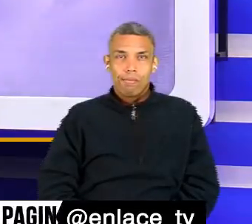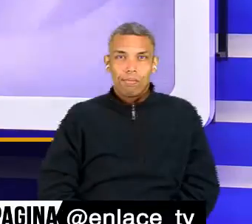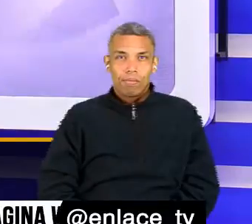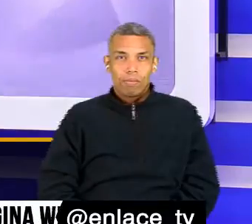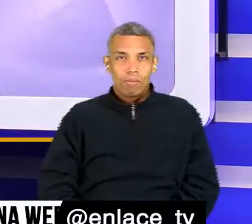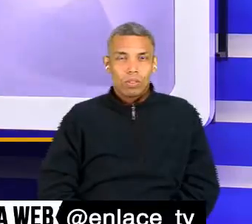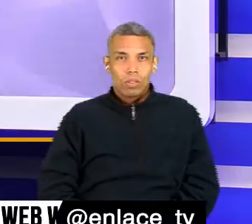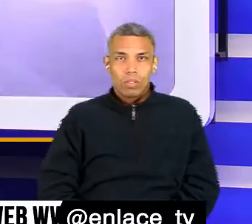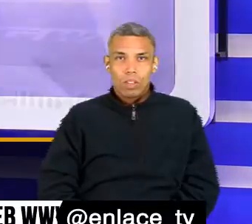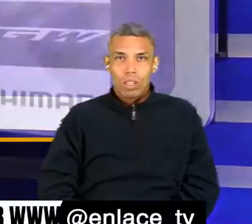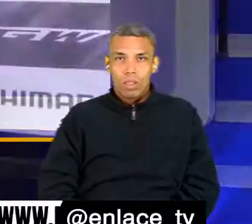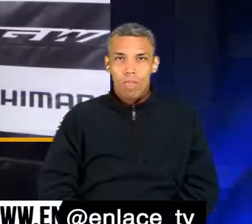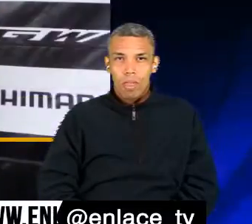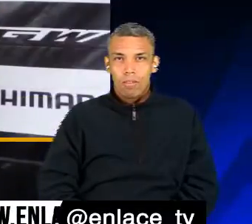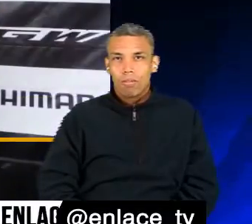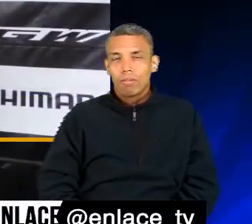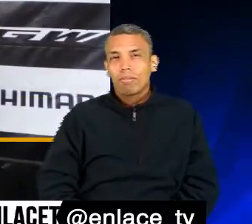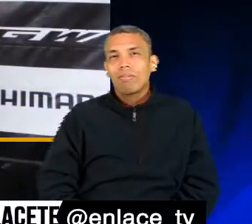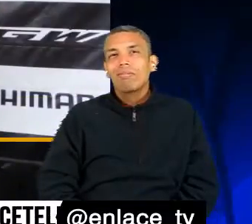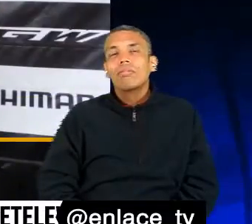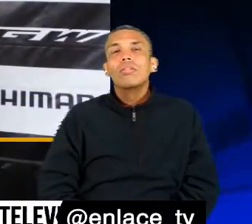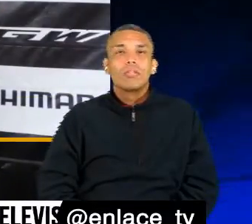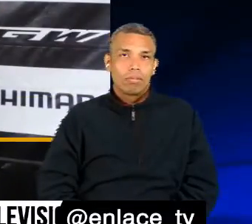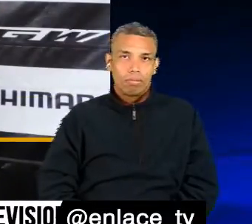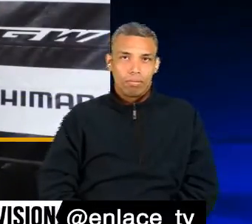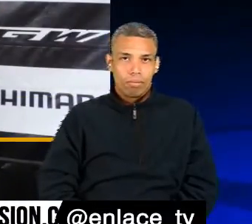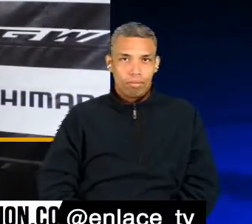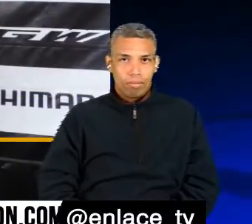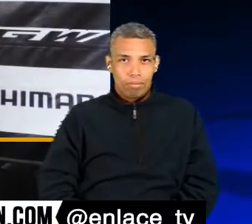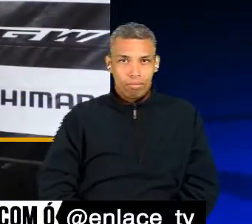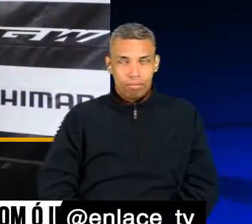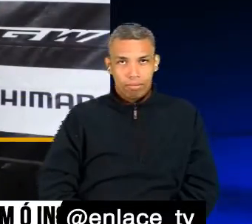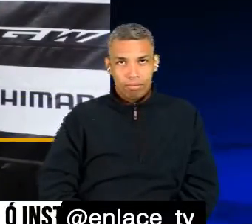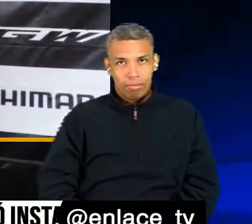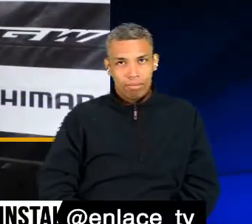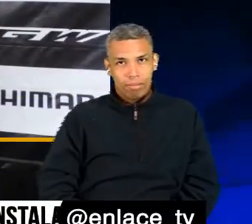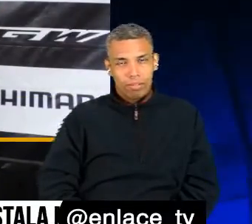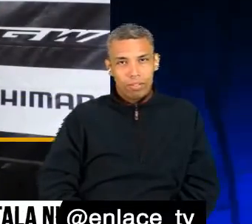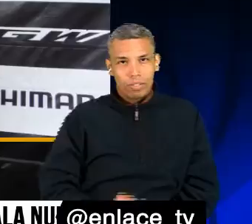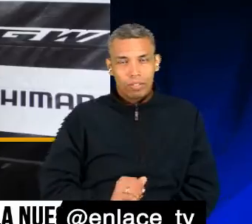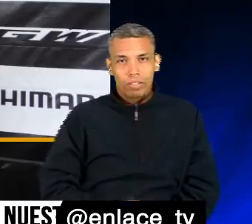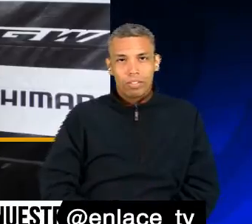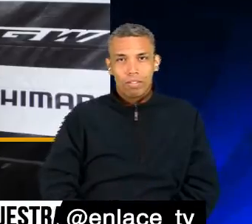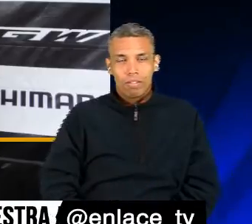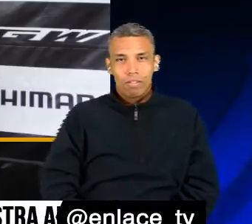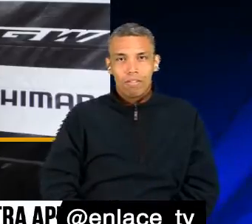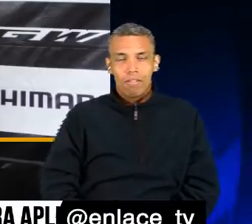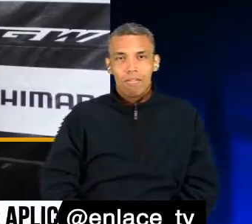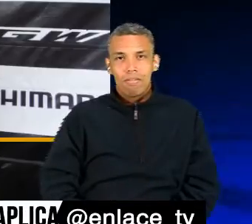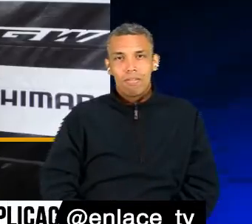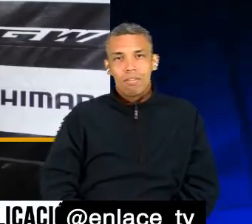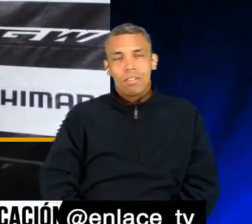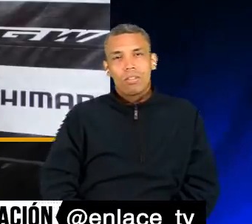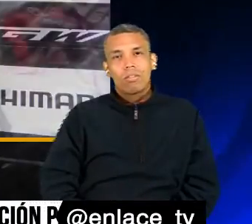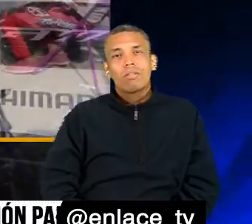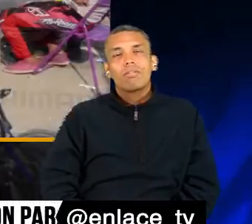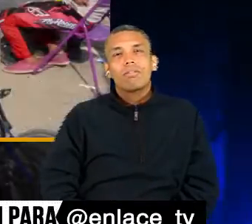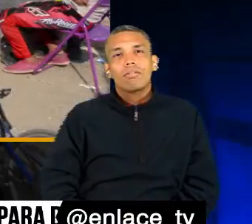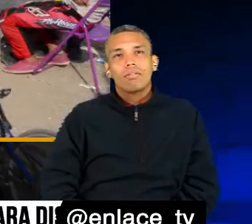Con doble jornadas, más preparación en los gimnasios y en la